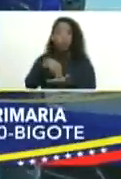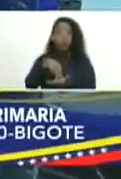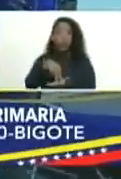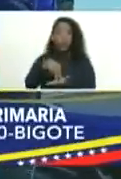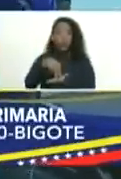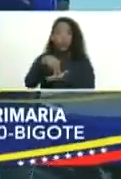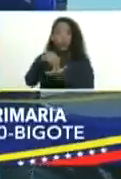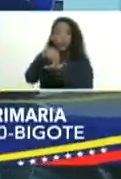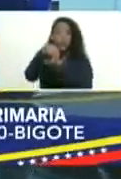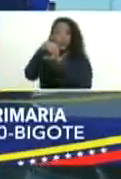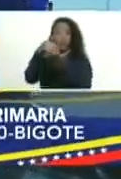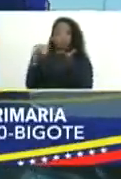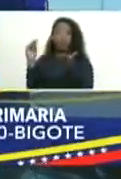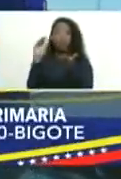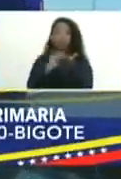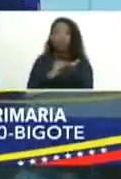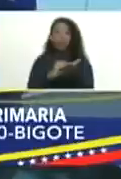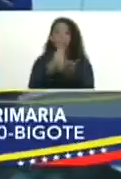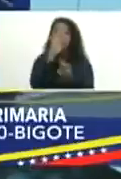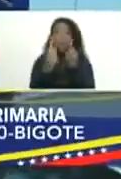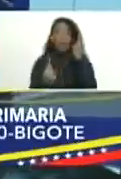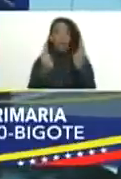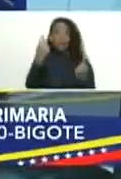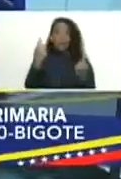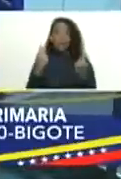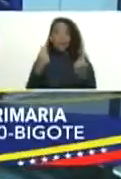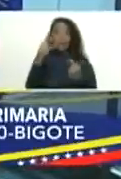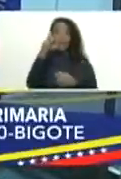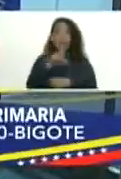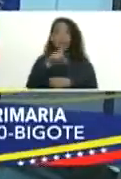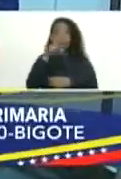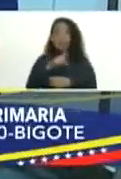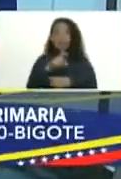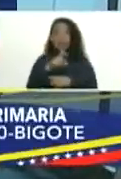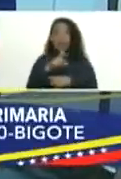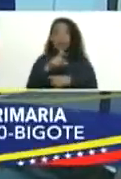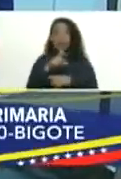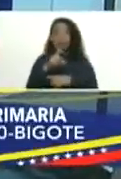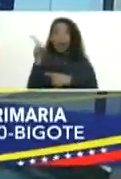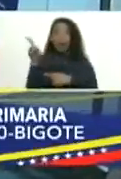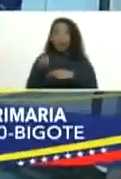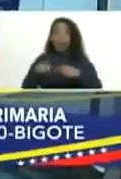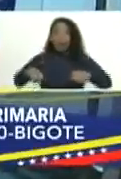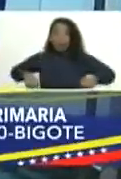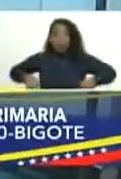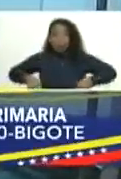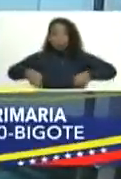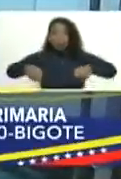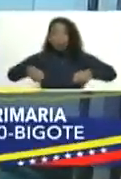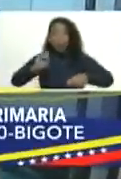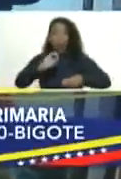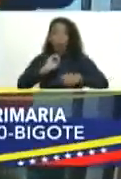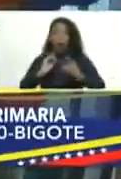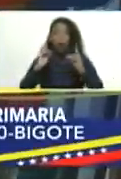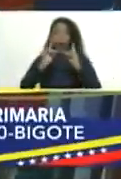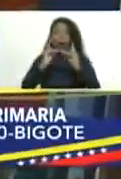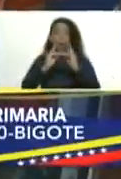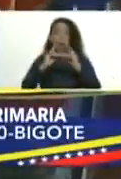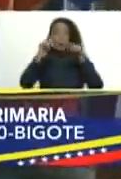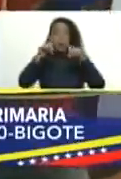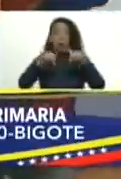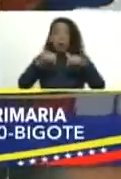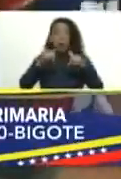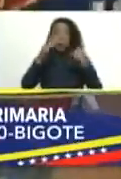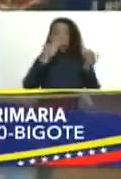elevador para poner a los pacientes que de repente se necesitan hacer tomografía en silla de ruedas o en camilla, y esto,